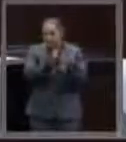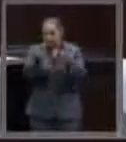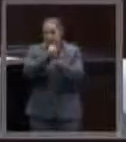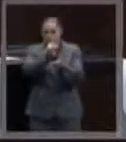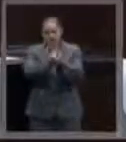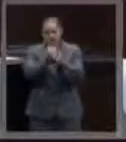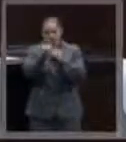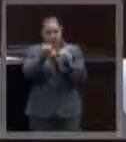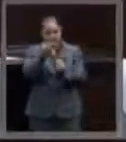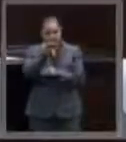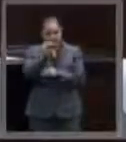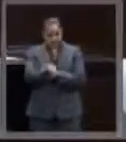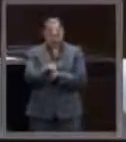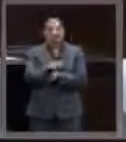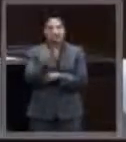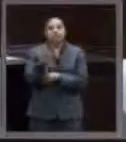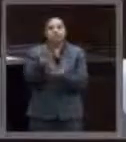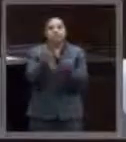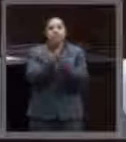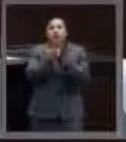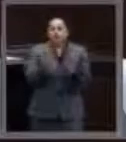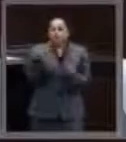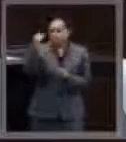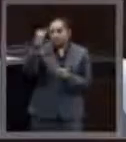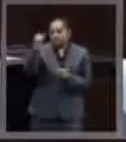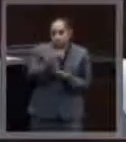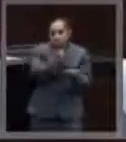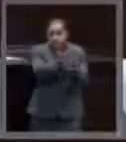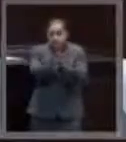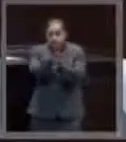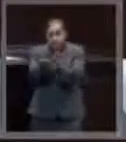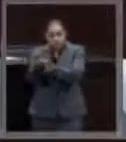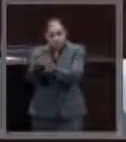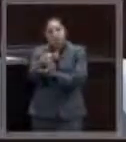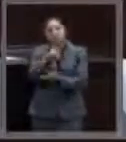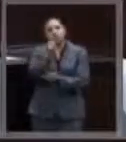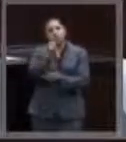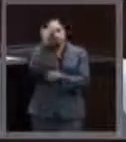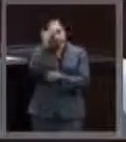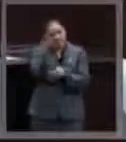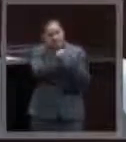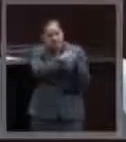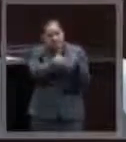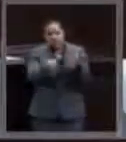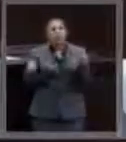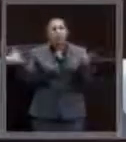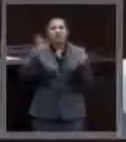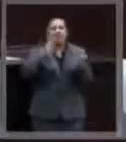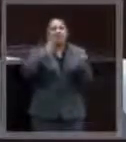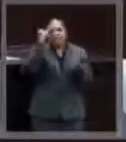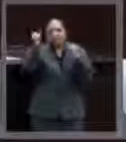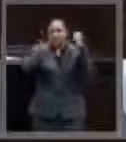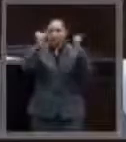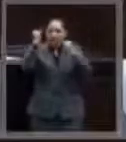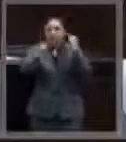pues de nueva cuenta tenemos propuestas que en el tiempo se van desdibujando para no